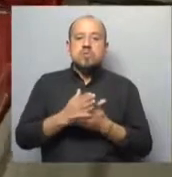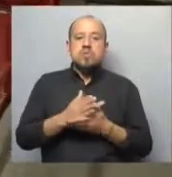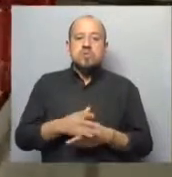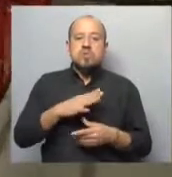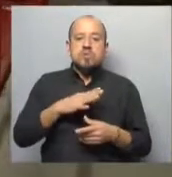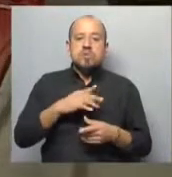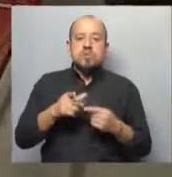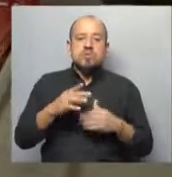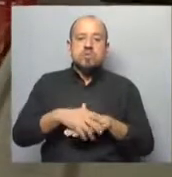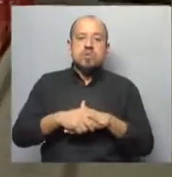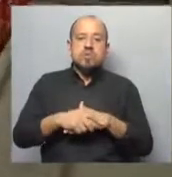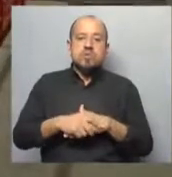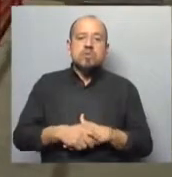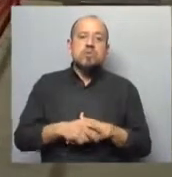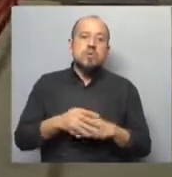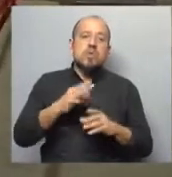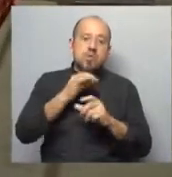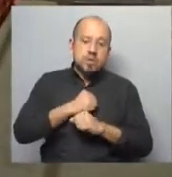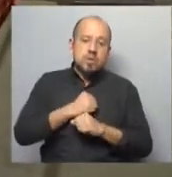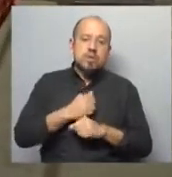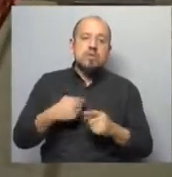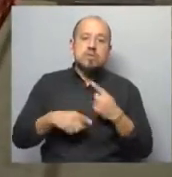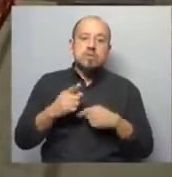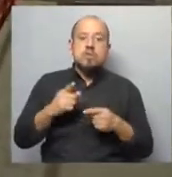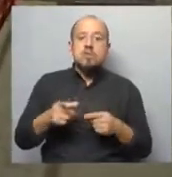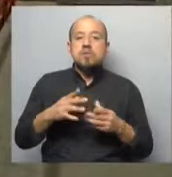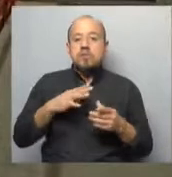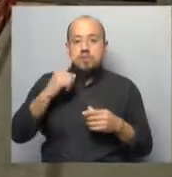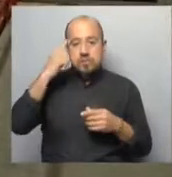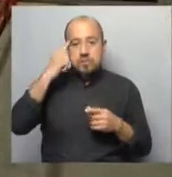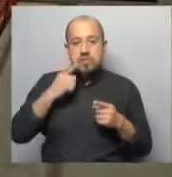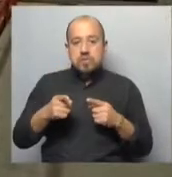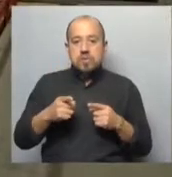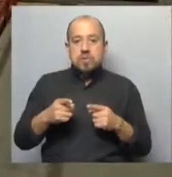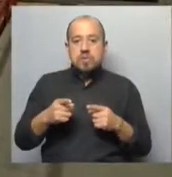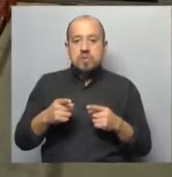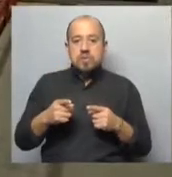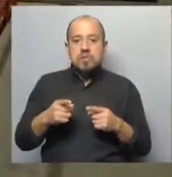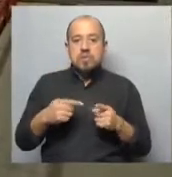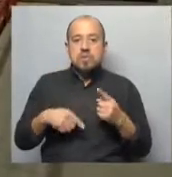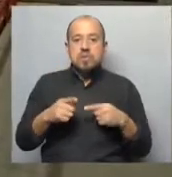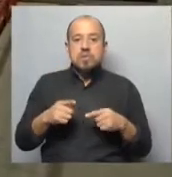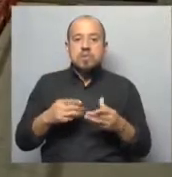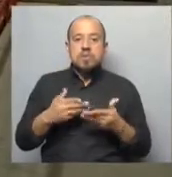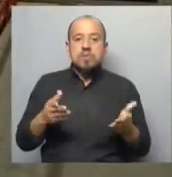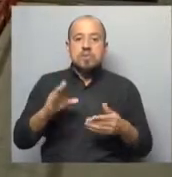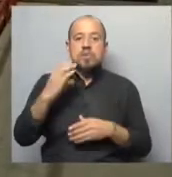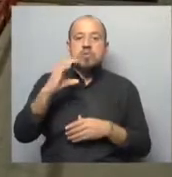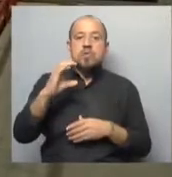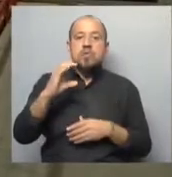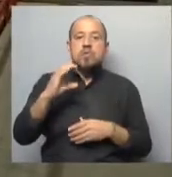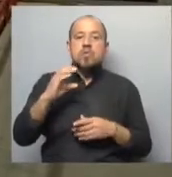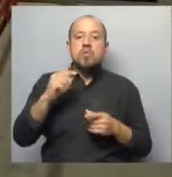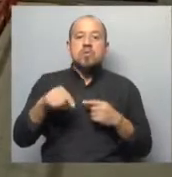una barra de amigos que aguantan y escuchan y ponen cabeza, y en eso, para eso están los clubes, para